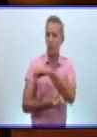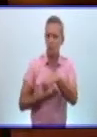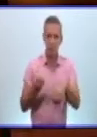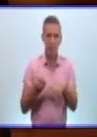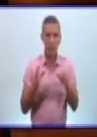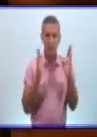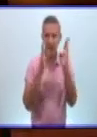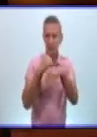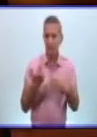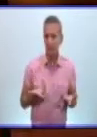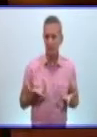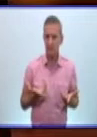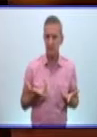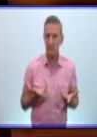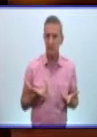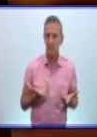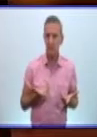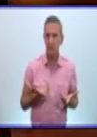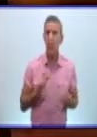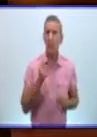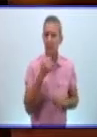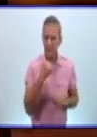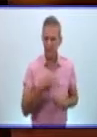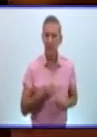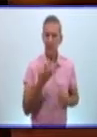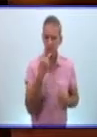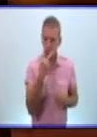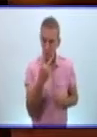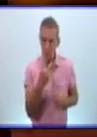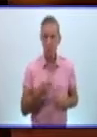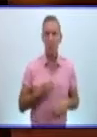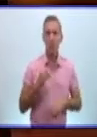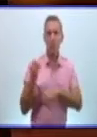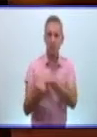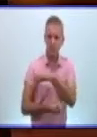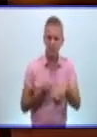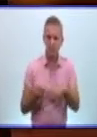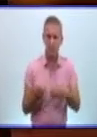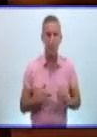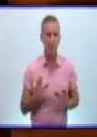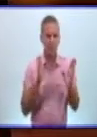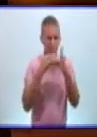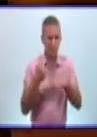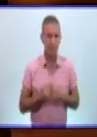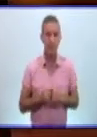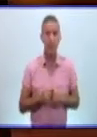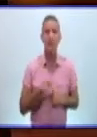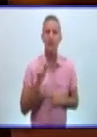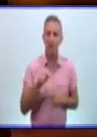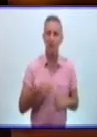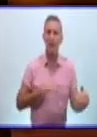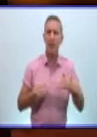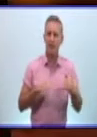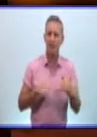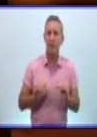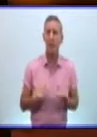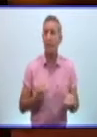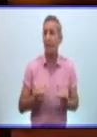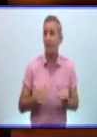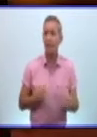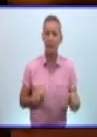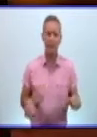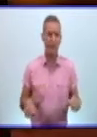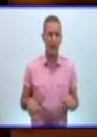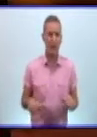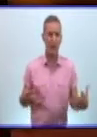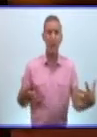esté indicando que se esté formando una nueva sustancia. En ese caso, también hemos preparado una mezcla de